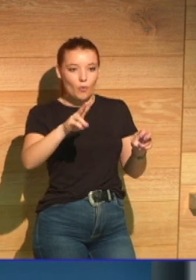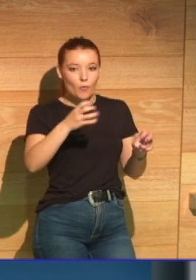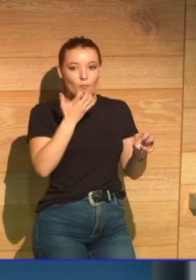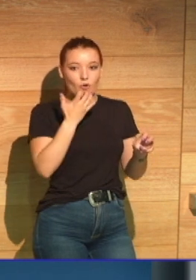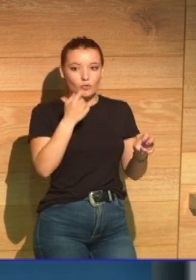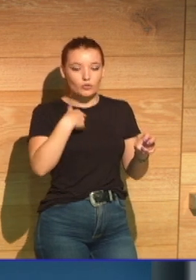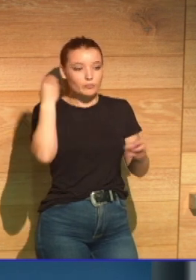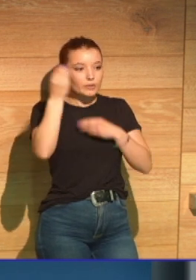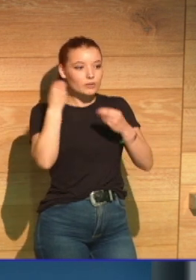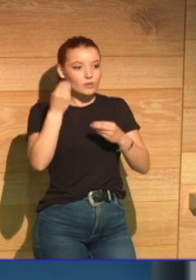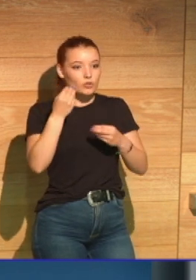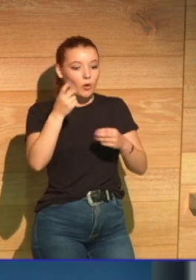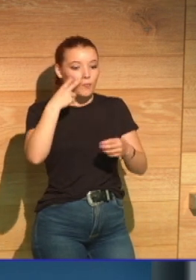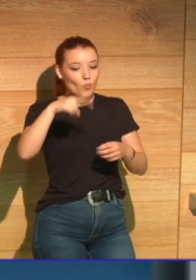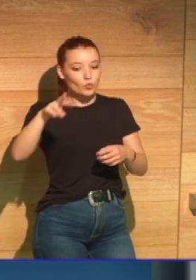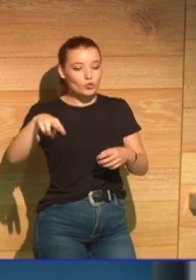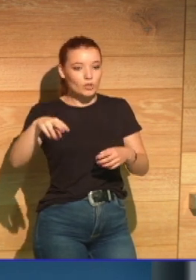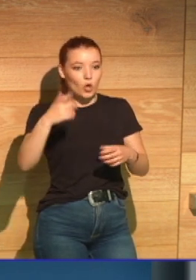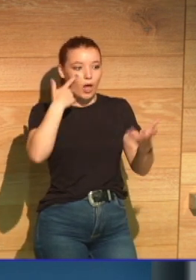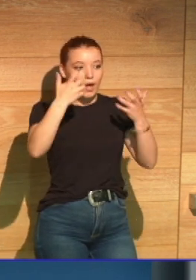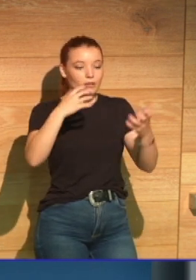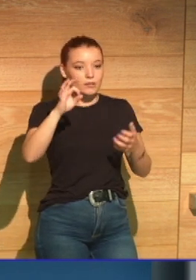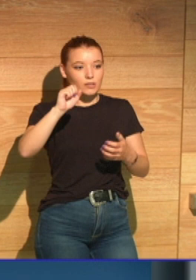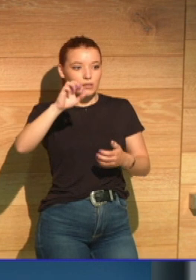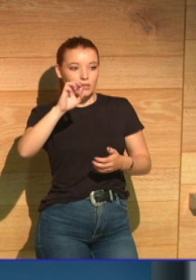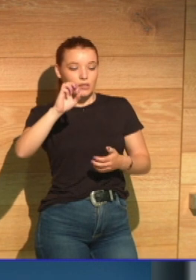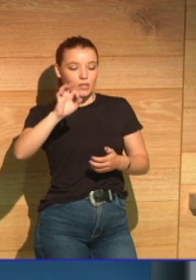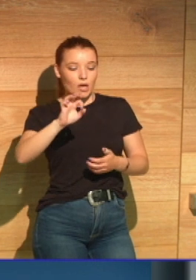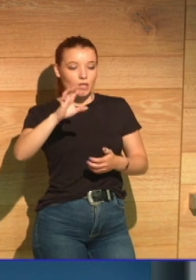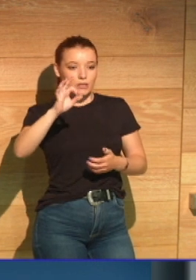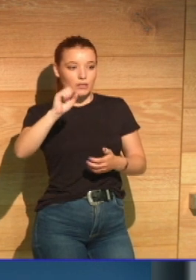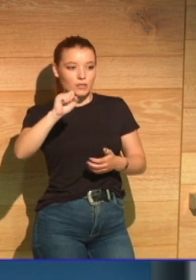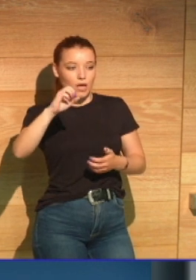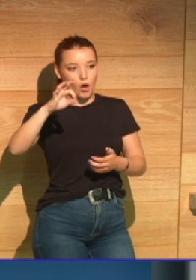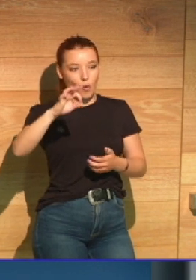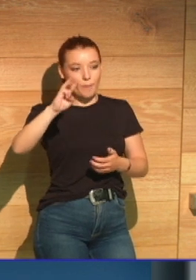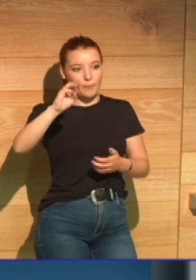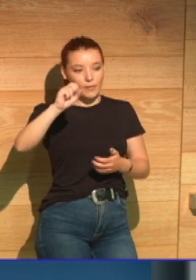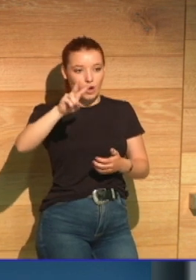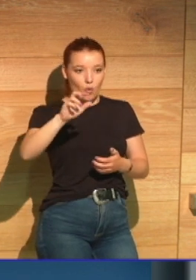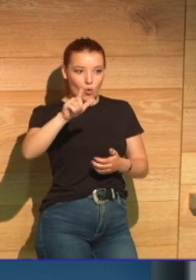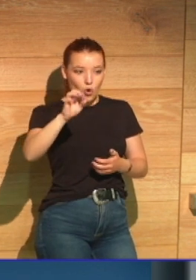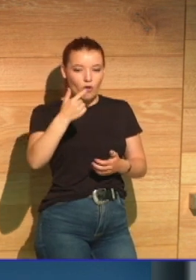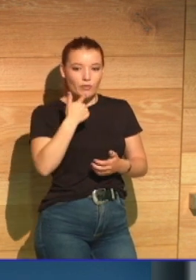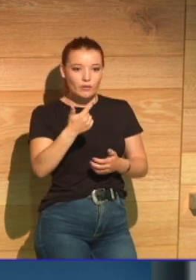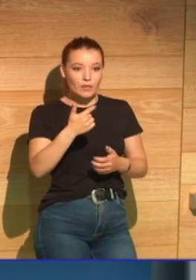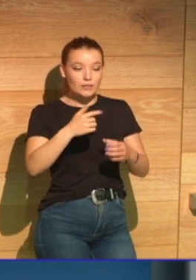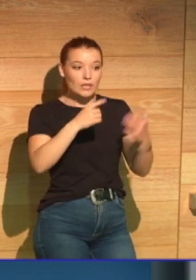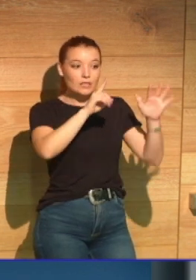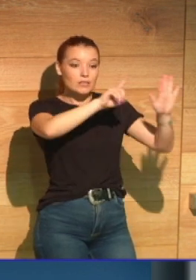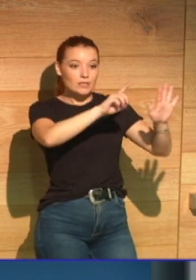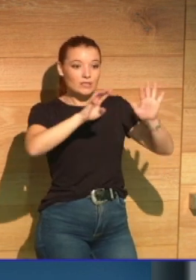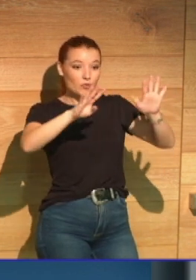caso del Museo de Arte de Sao Paulo, donde hacen un inventario de las piezas y encuentran que el 69% de las obras tienen la